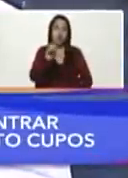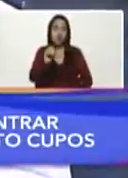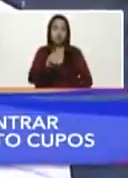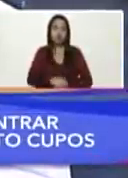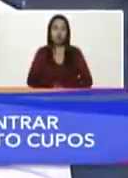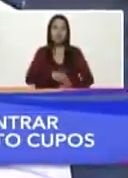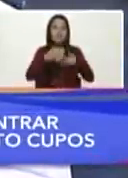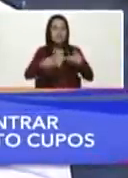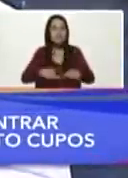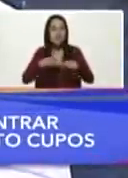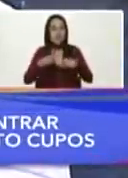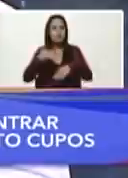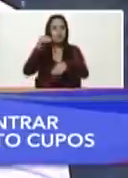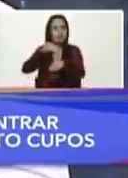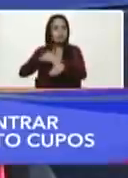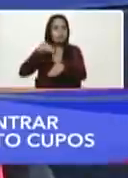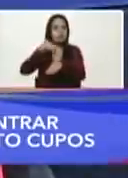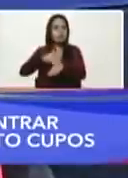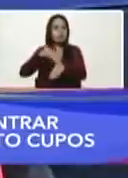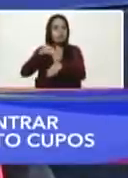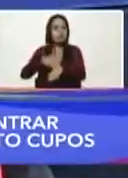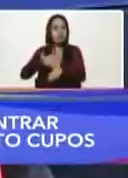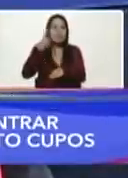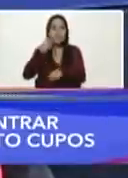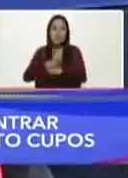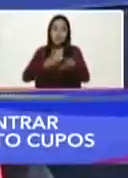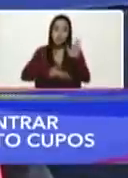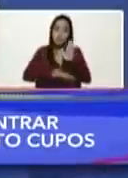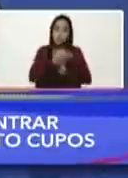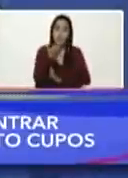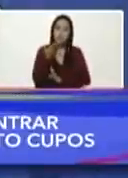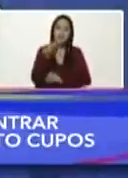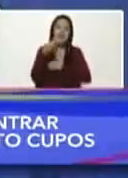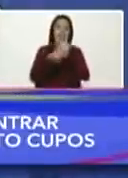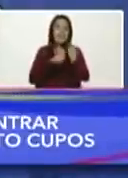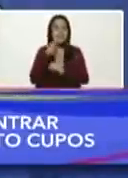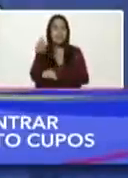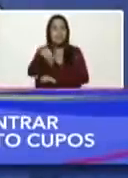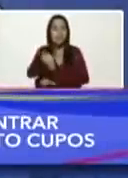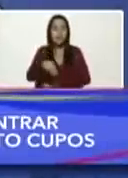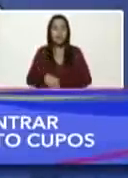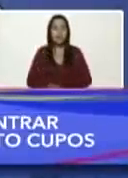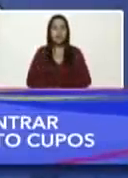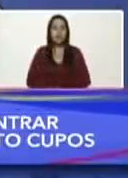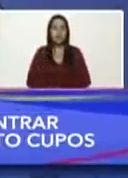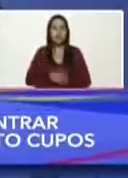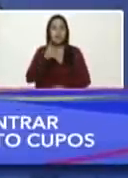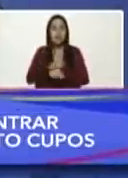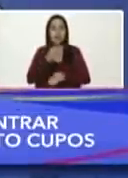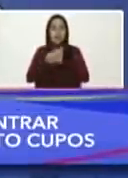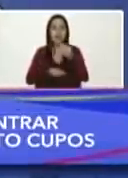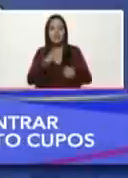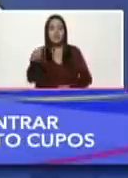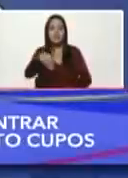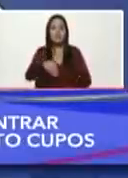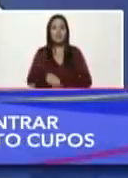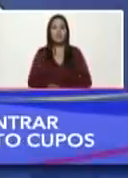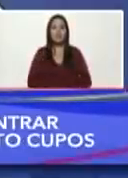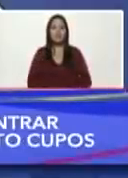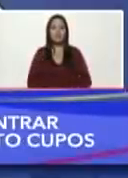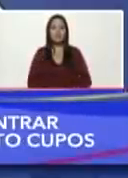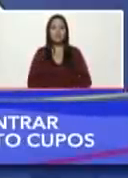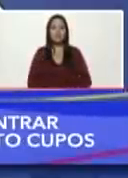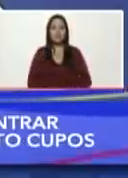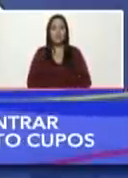siempre insisto en que hay que ir por más, en que hay que hacer más, en que hay